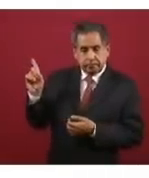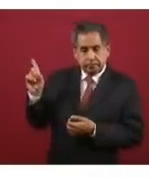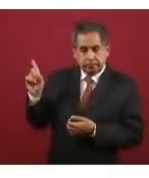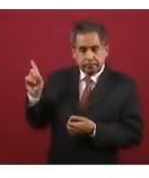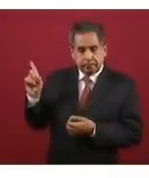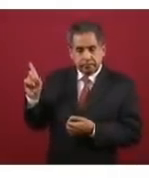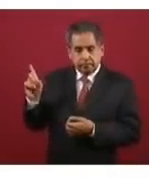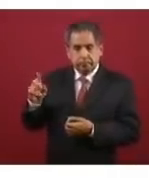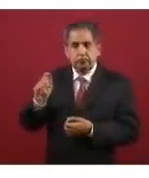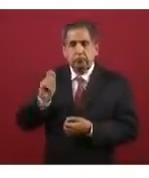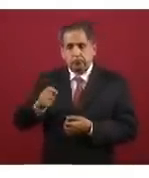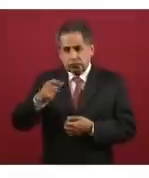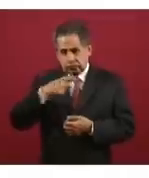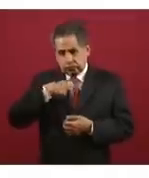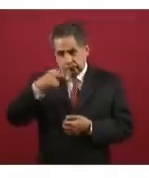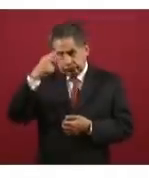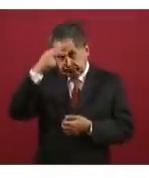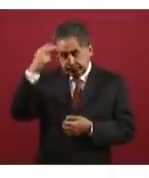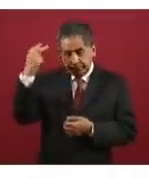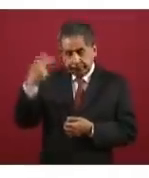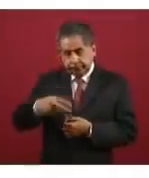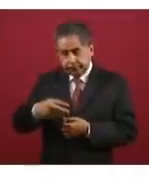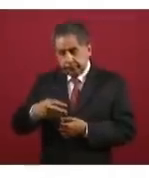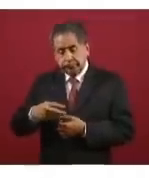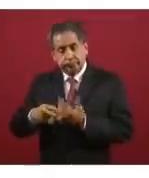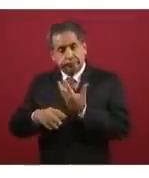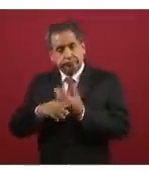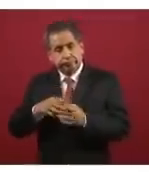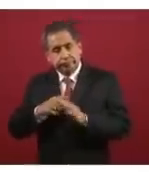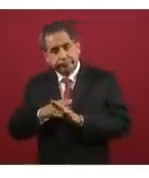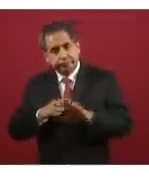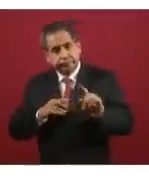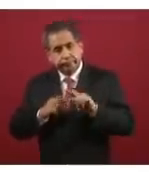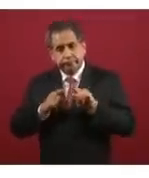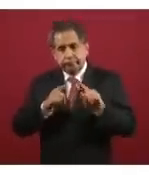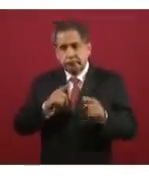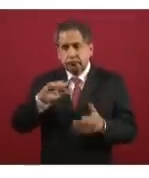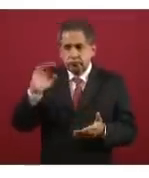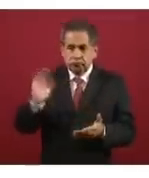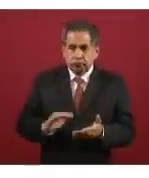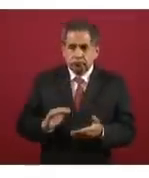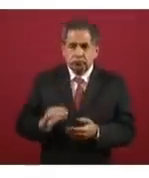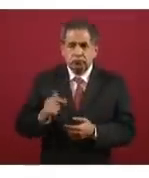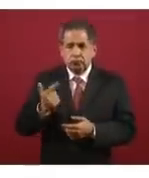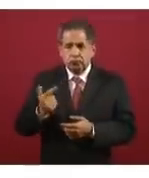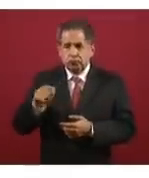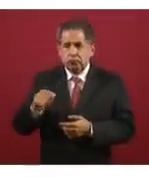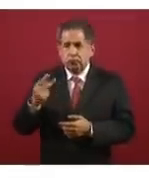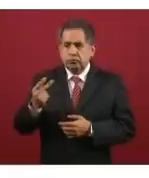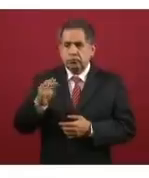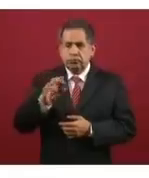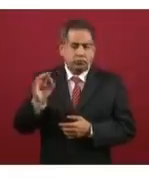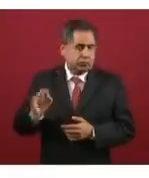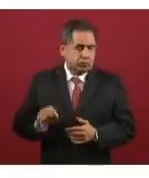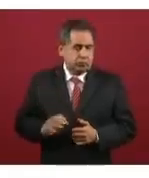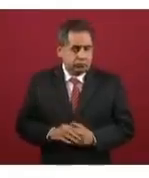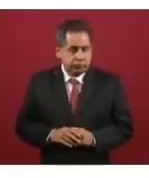son los mexicanos que llegan a Estados Unidos, tiene una reducción de 7.2%, aunque respecto a